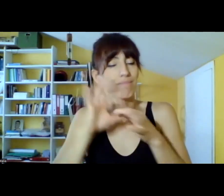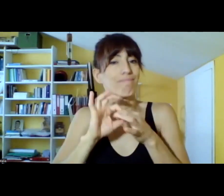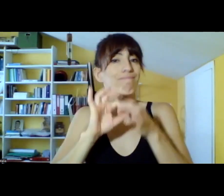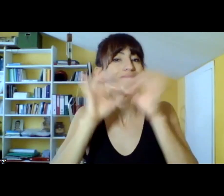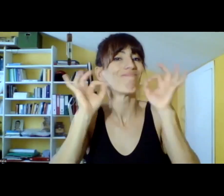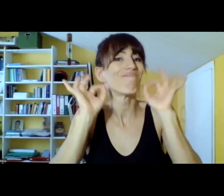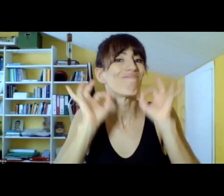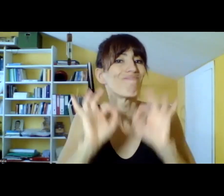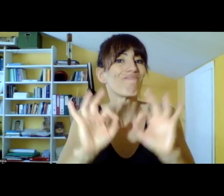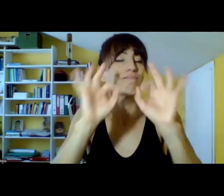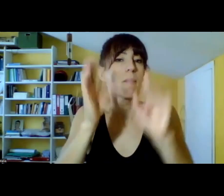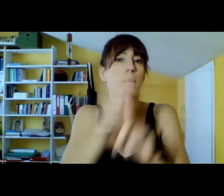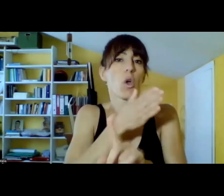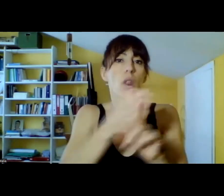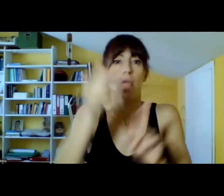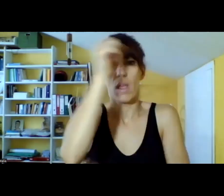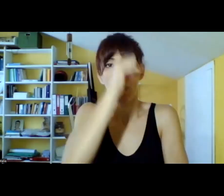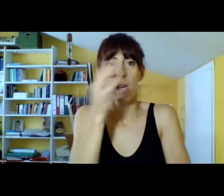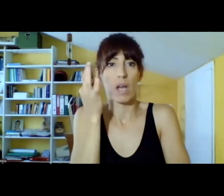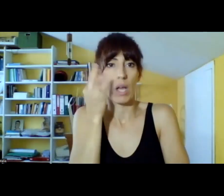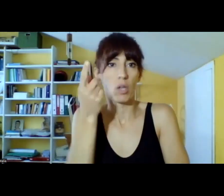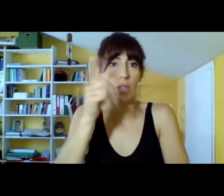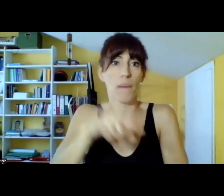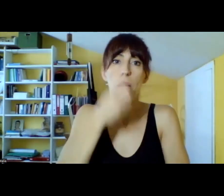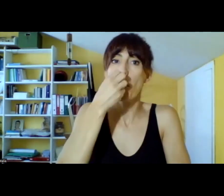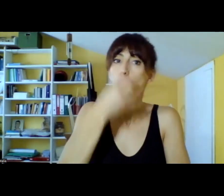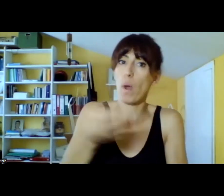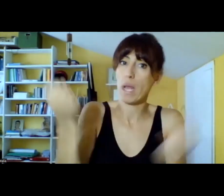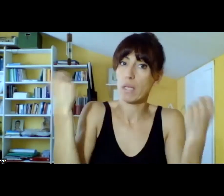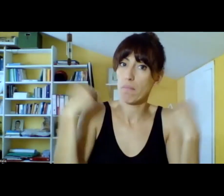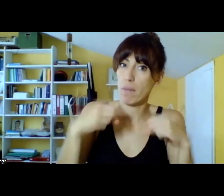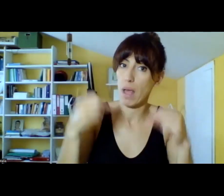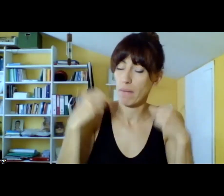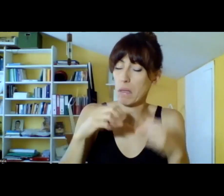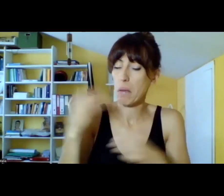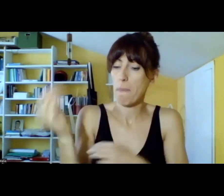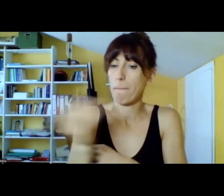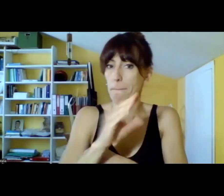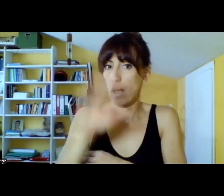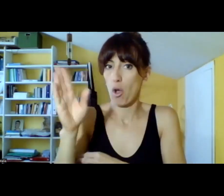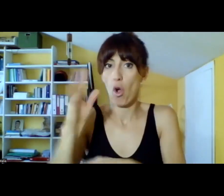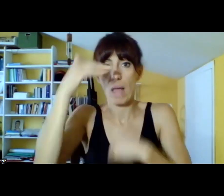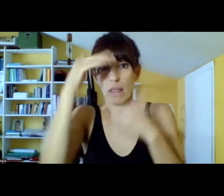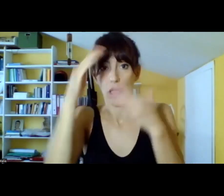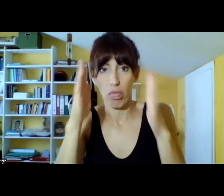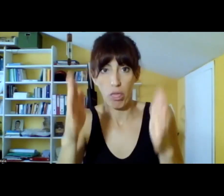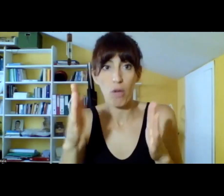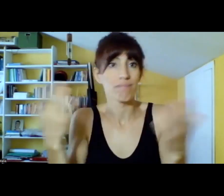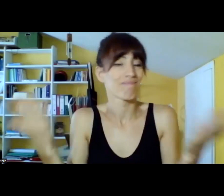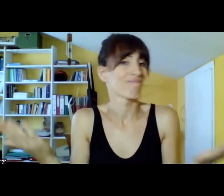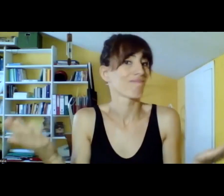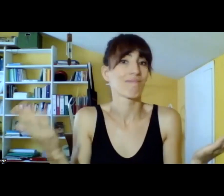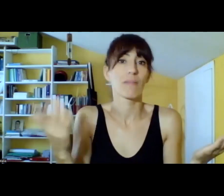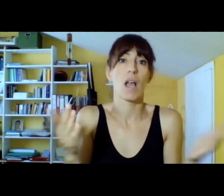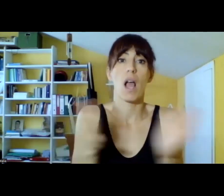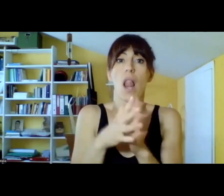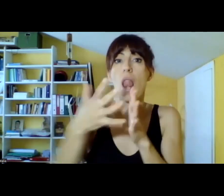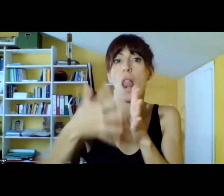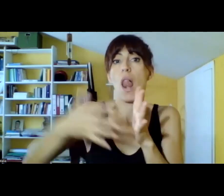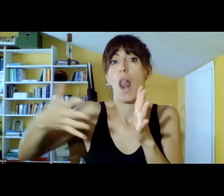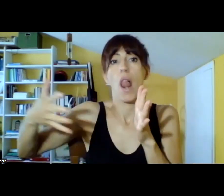de género, así como buenas prácticas que se pueden llevar a cabo en la mejora en la atención. Entonces, sin más dilación, voy a